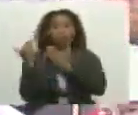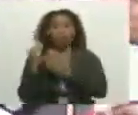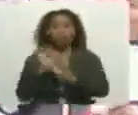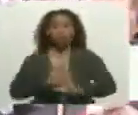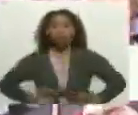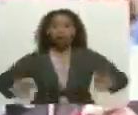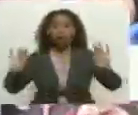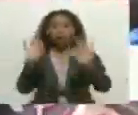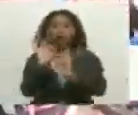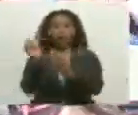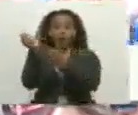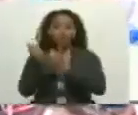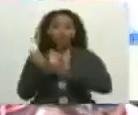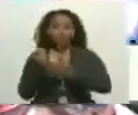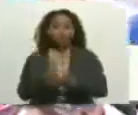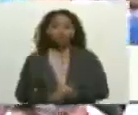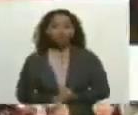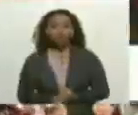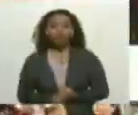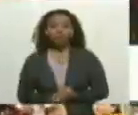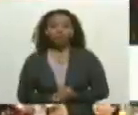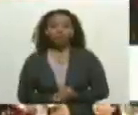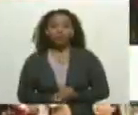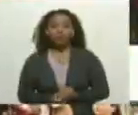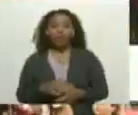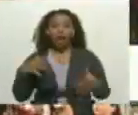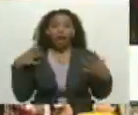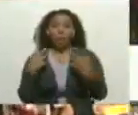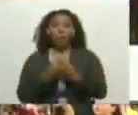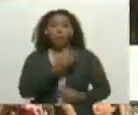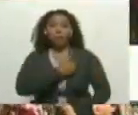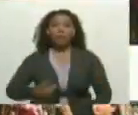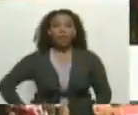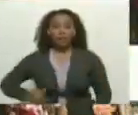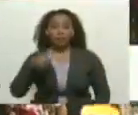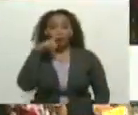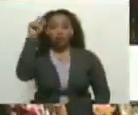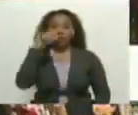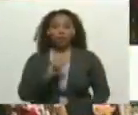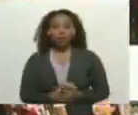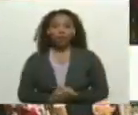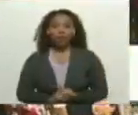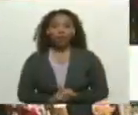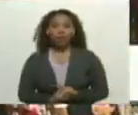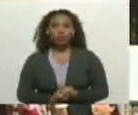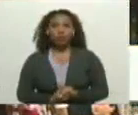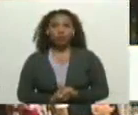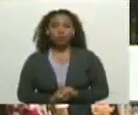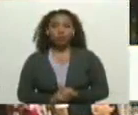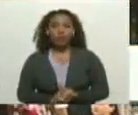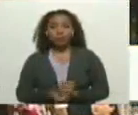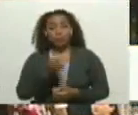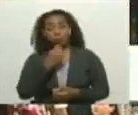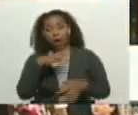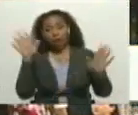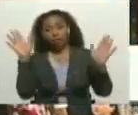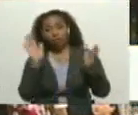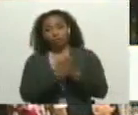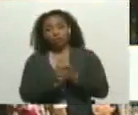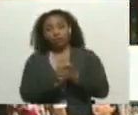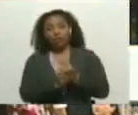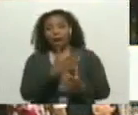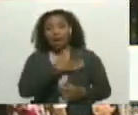Nadie nos está ayudando. El compañero presidente Nicolás Maduro, bueno, el que